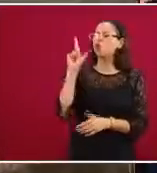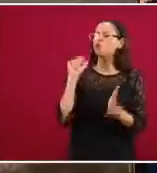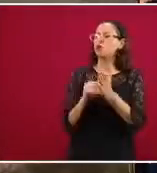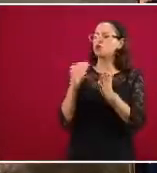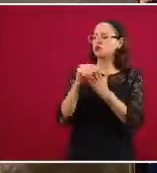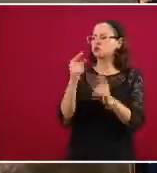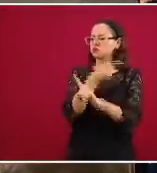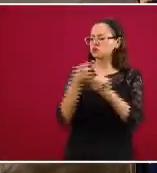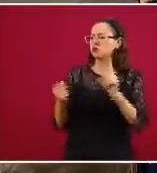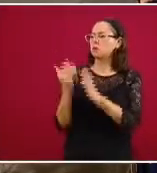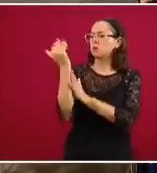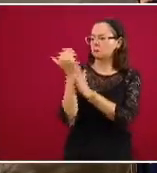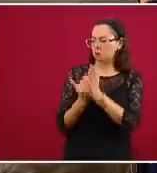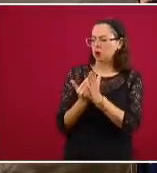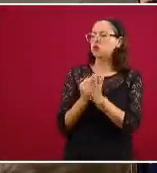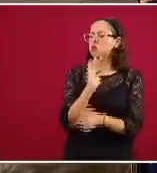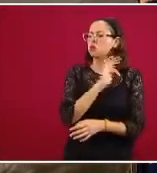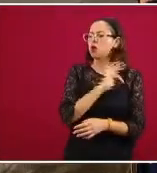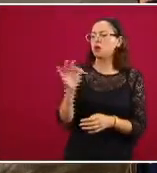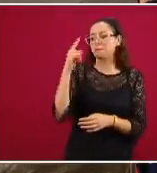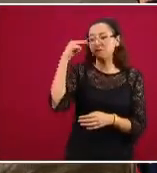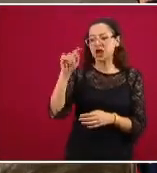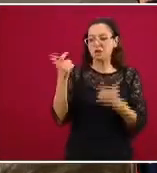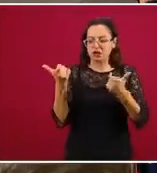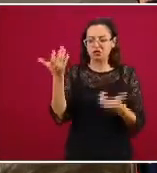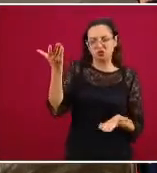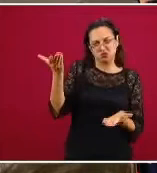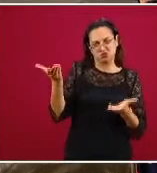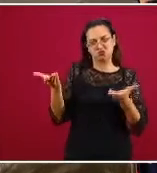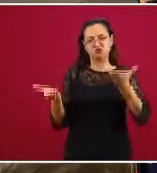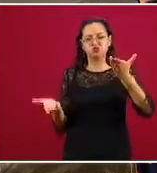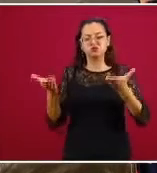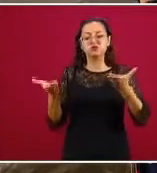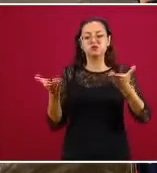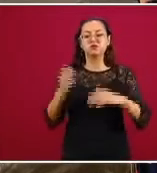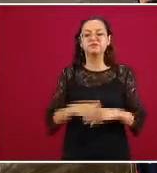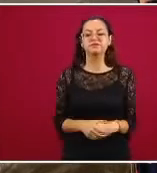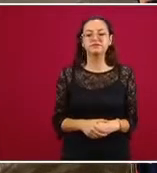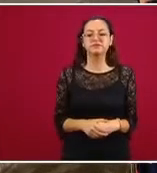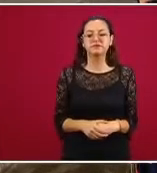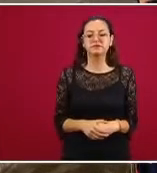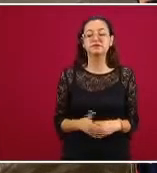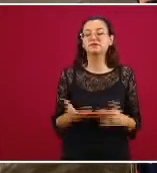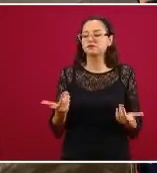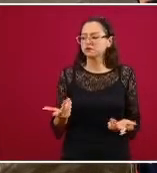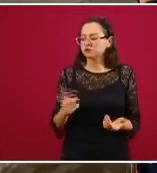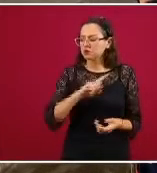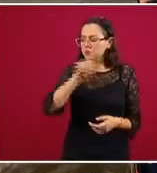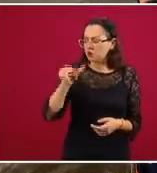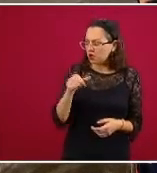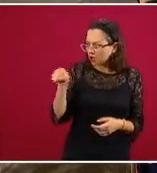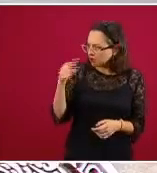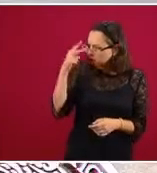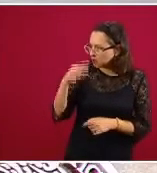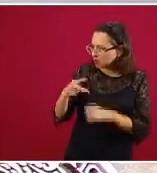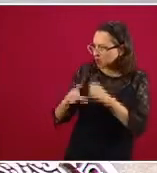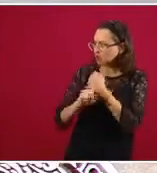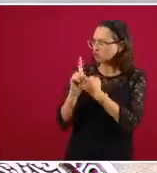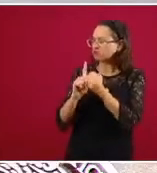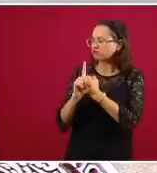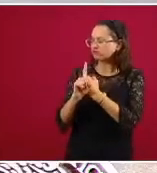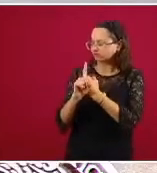Y dice, para estabilizar esto, vamos Estados Unidos a poner 250,000